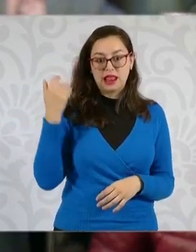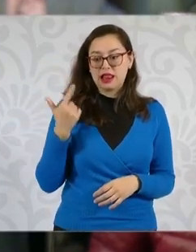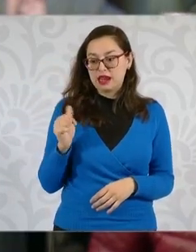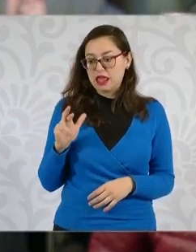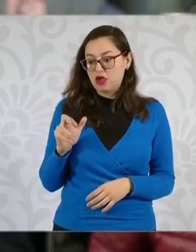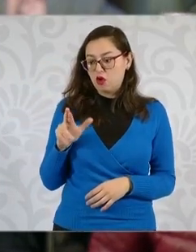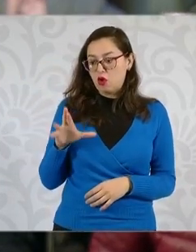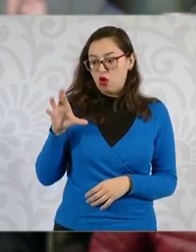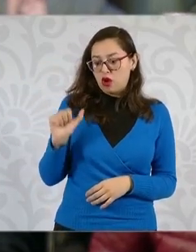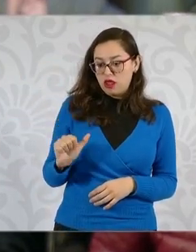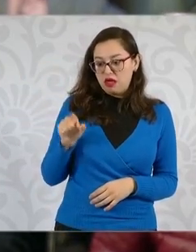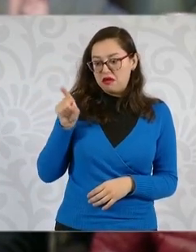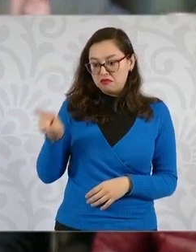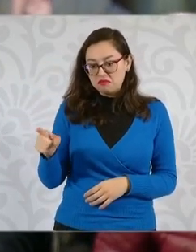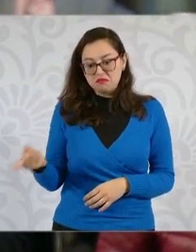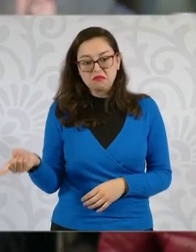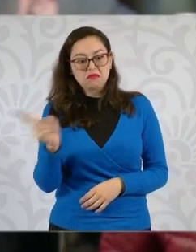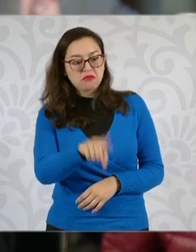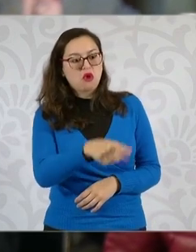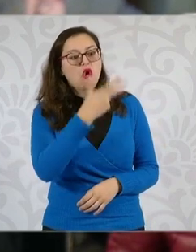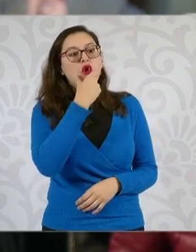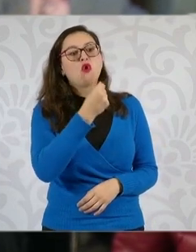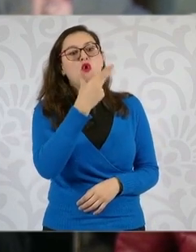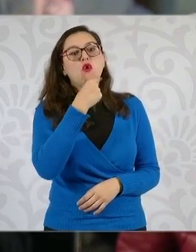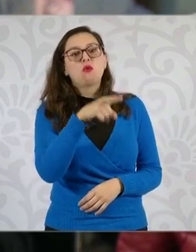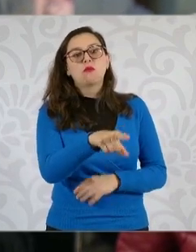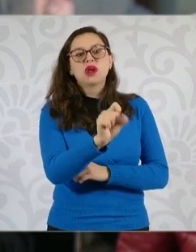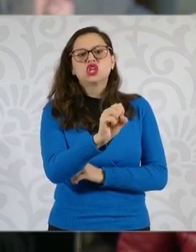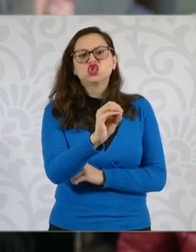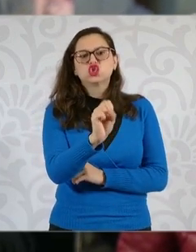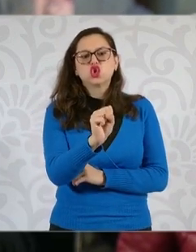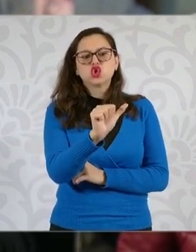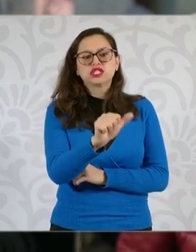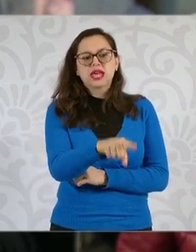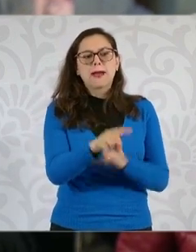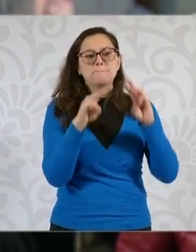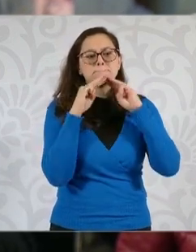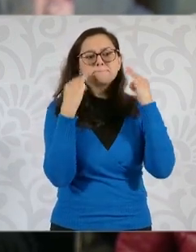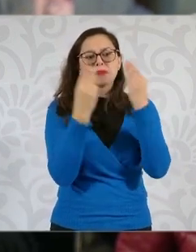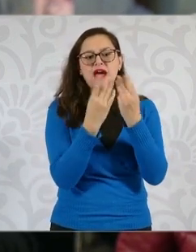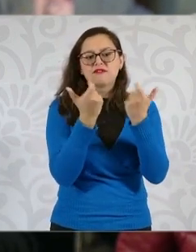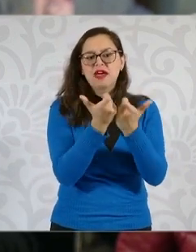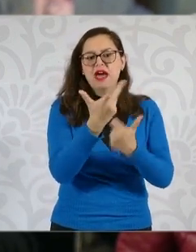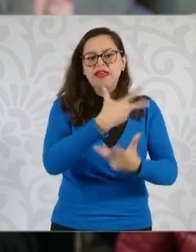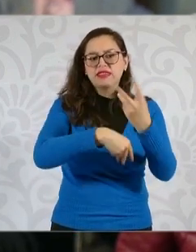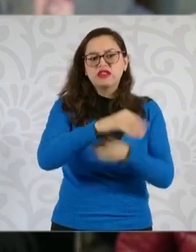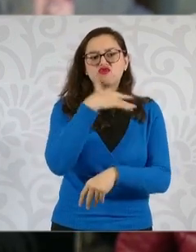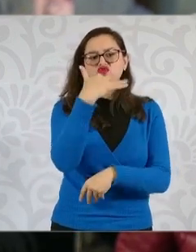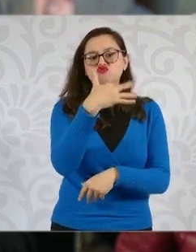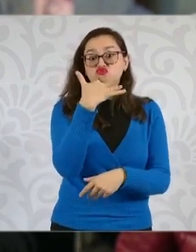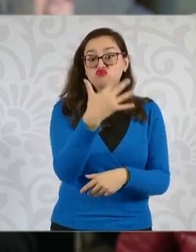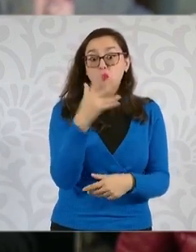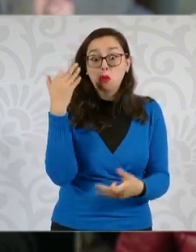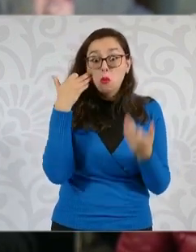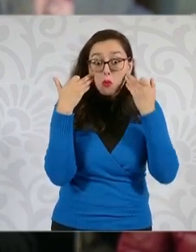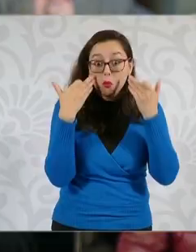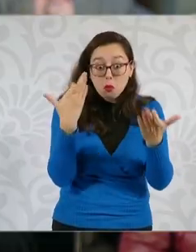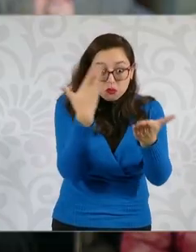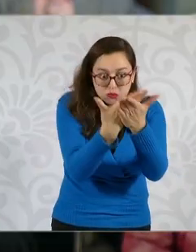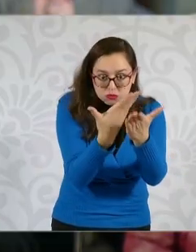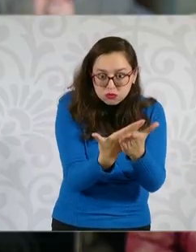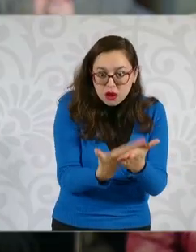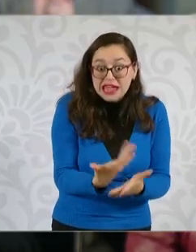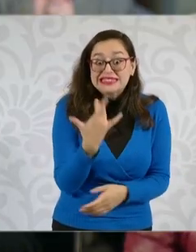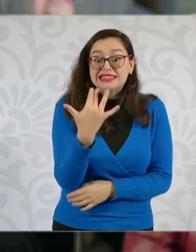causa de Gerardo Sosa Castelán quien fue acusado de lavado de dinero y delincuencia organizada aún con pruebas de un daño de más de